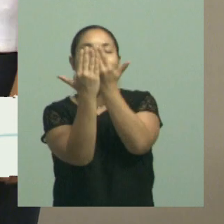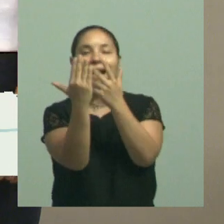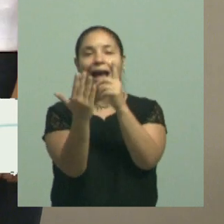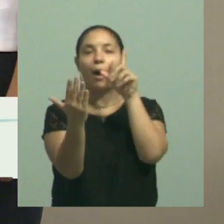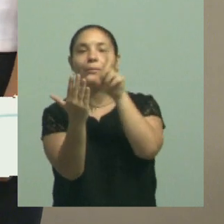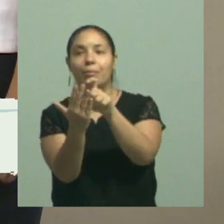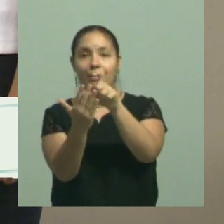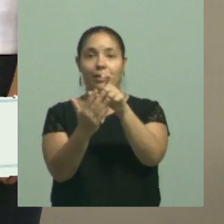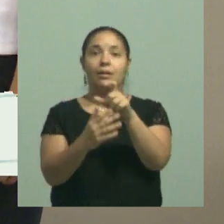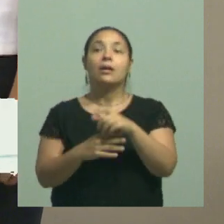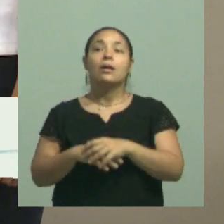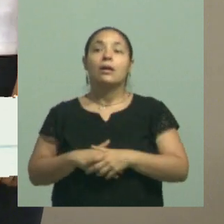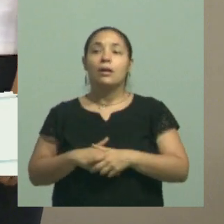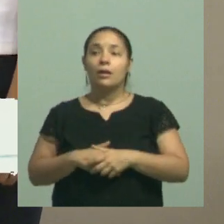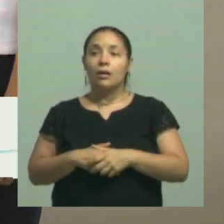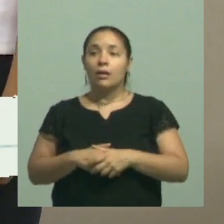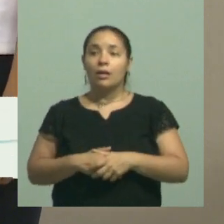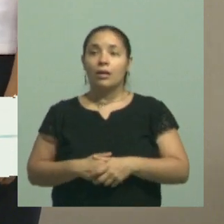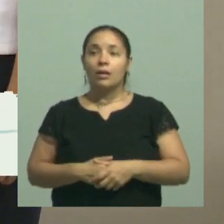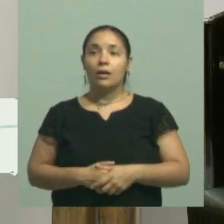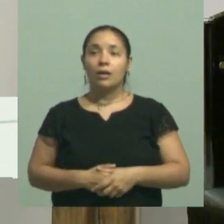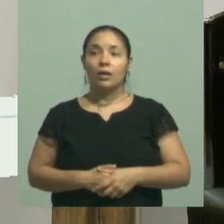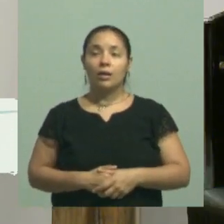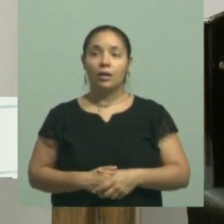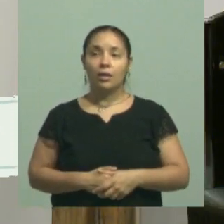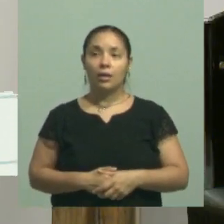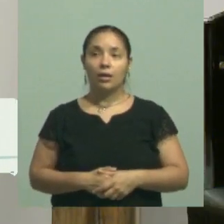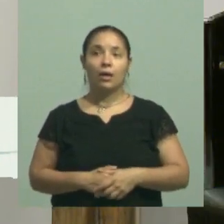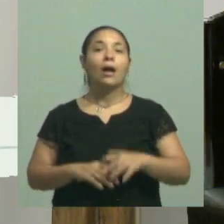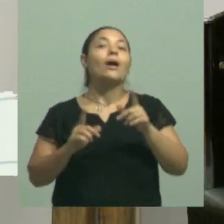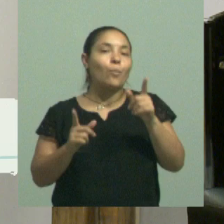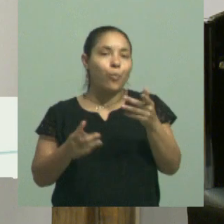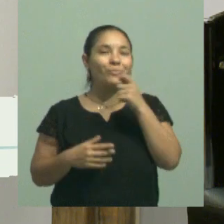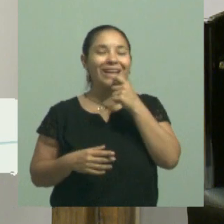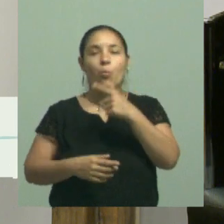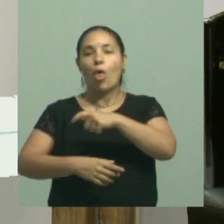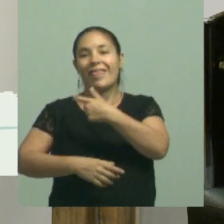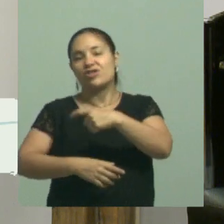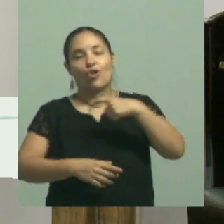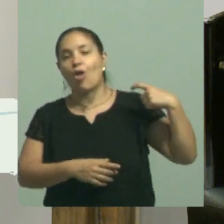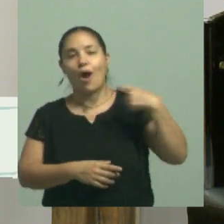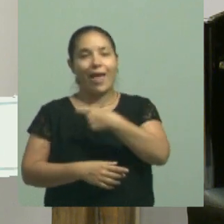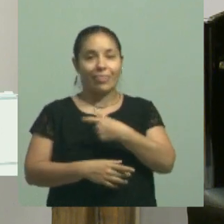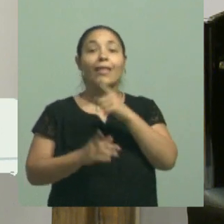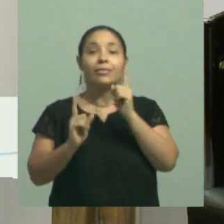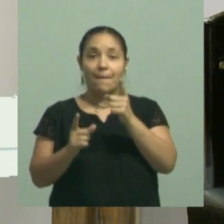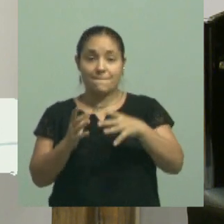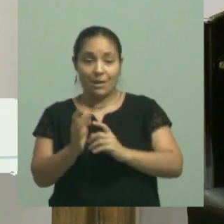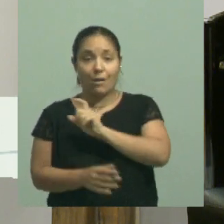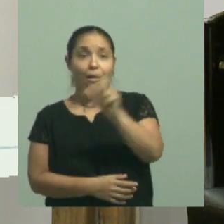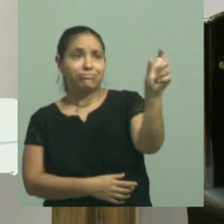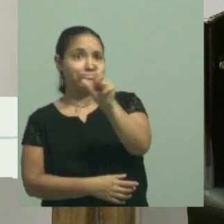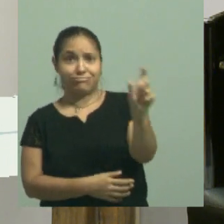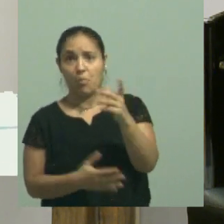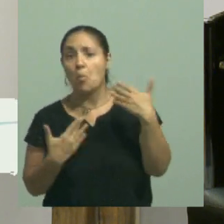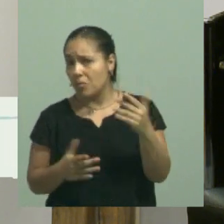los desodorantes pueden servir. Sí. Yo soy de llevar el desodorante en la mano cuando me bajo en alguna parada de micro que no hay nadie, agarro